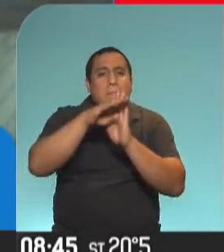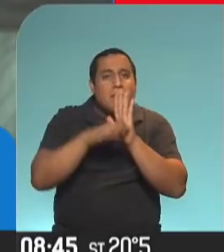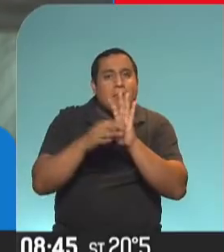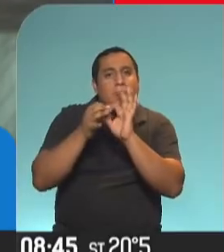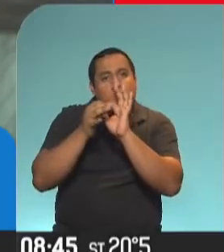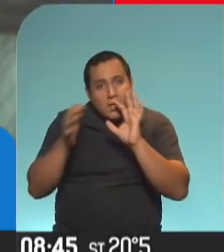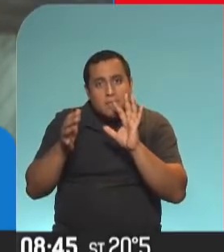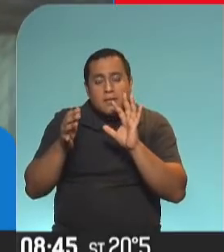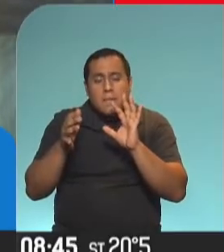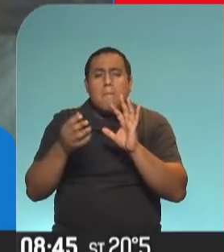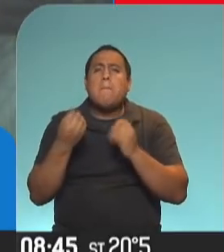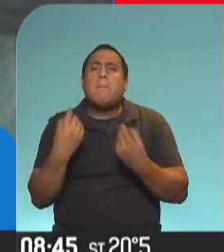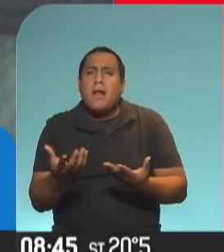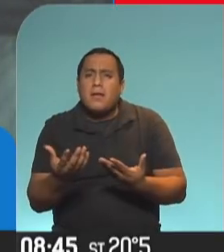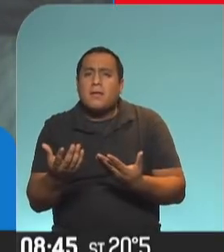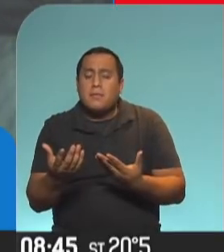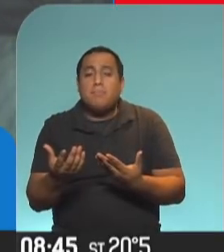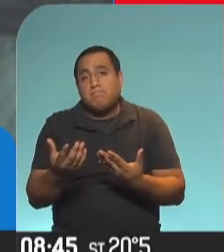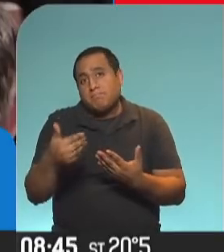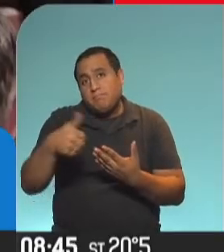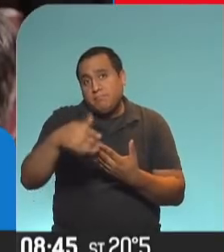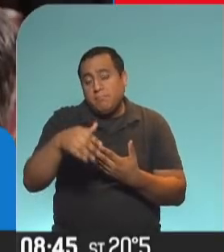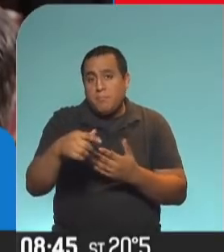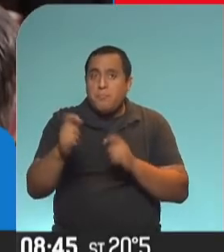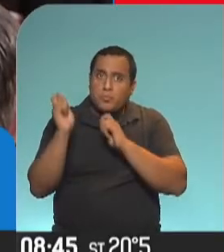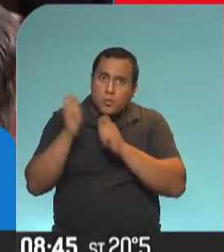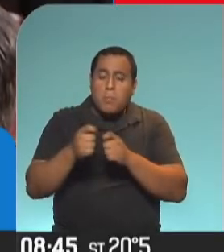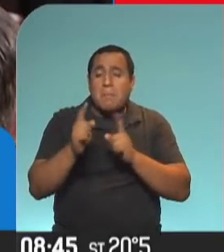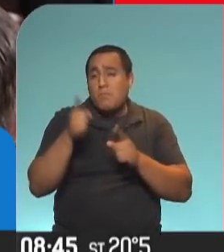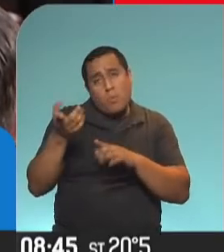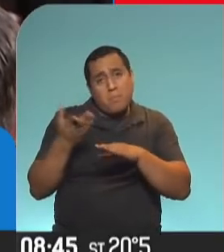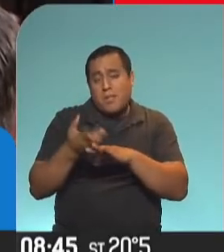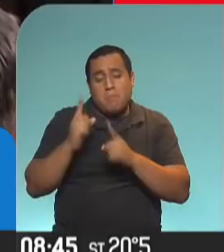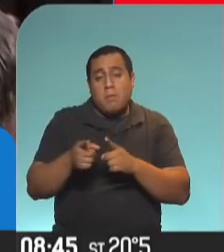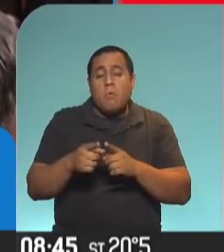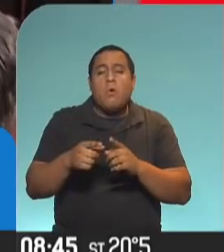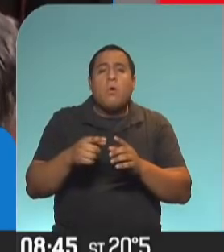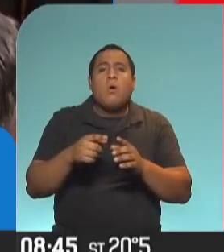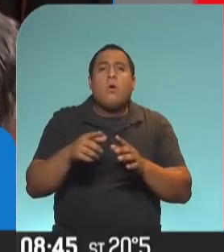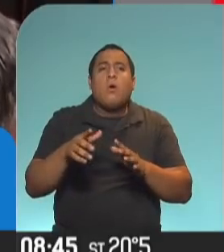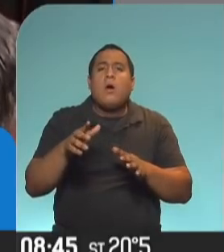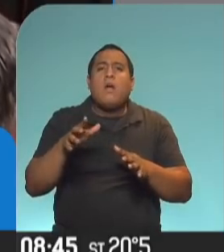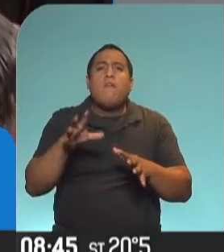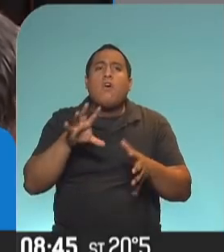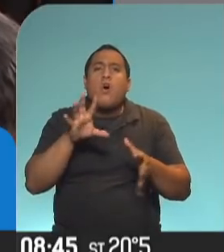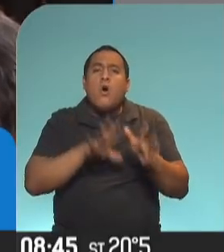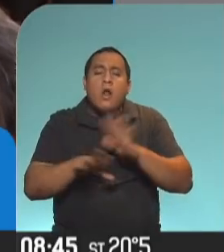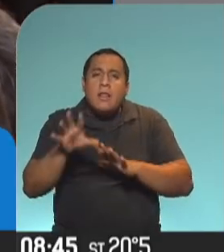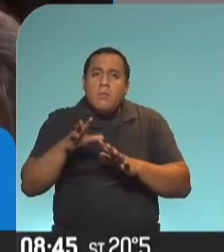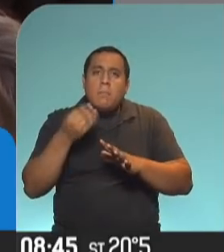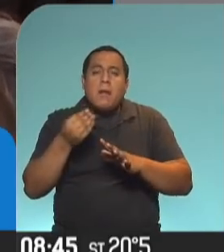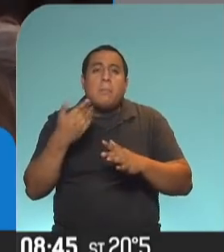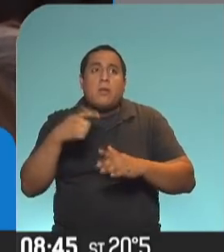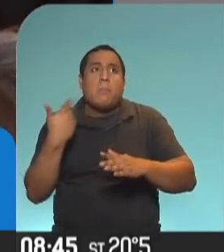¿no es cierto?, para que existan lo que vos reclamás, efectivamente, son mecanismos de apelación. O sea, sí, algo que